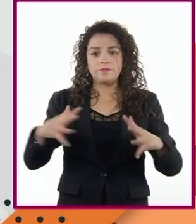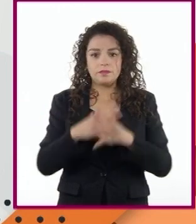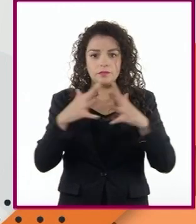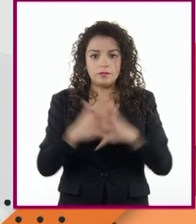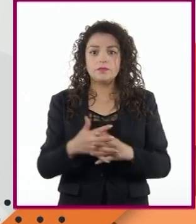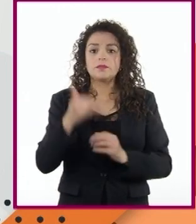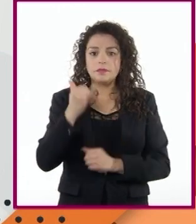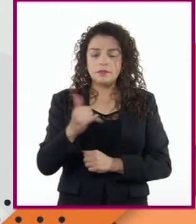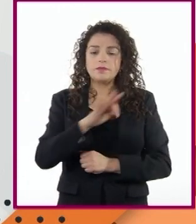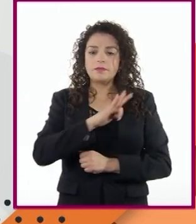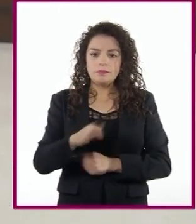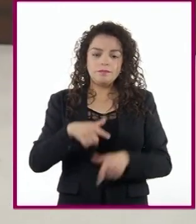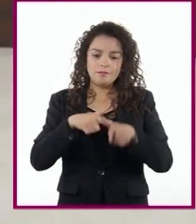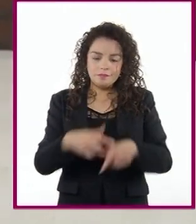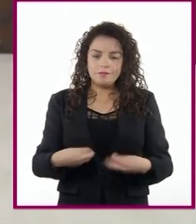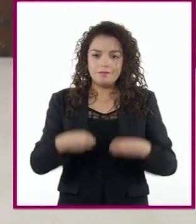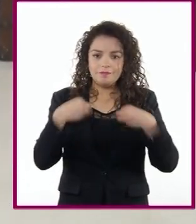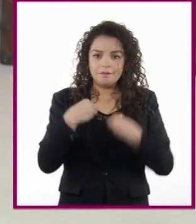su infancia.